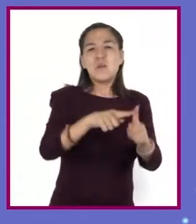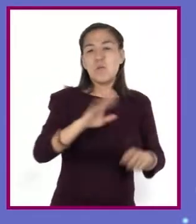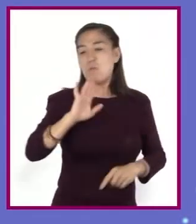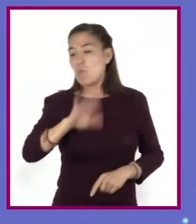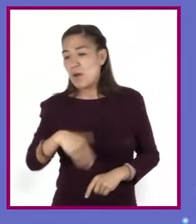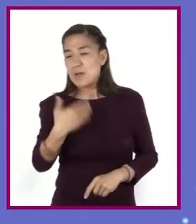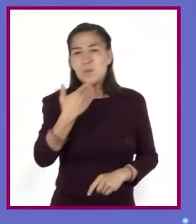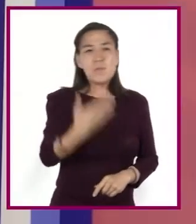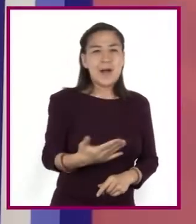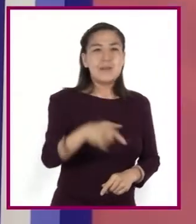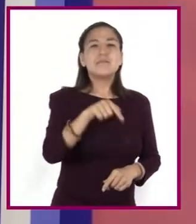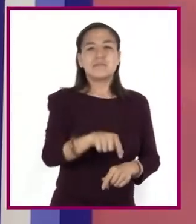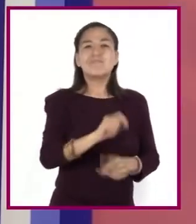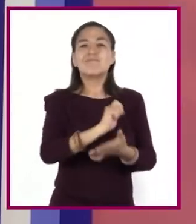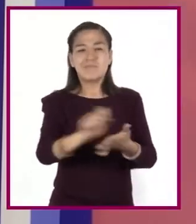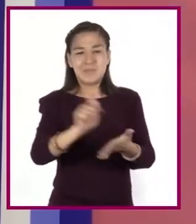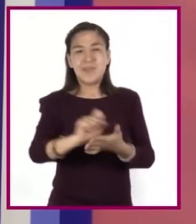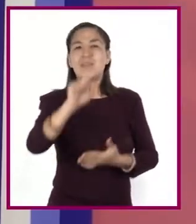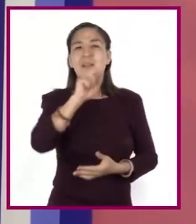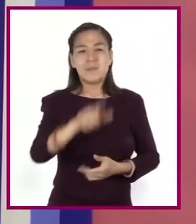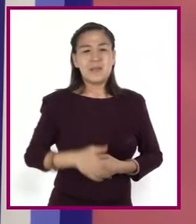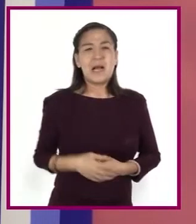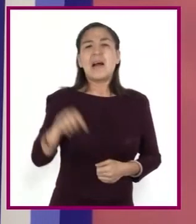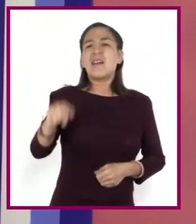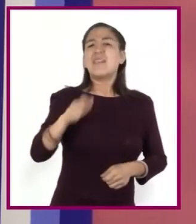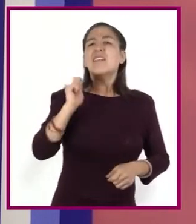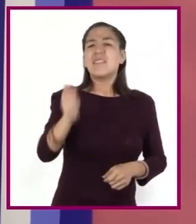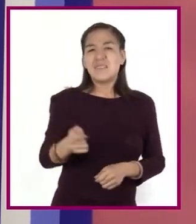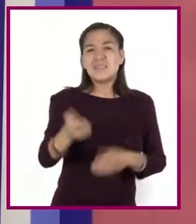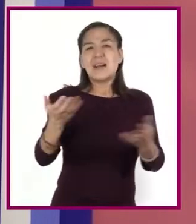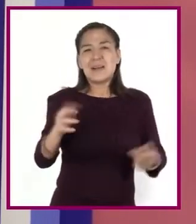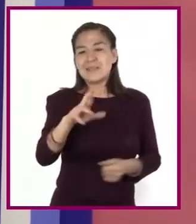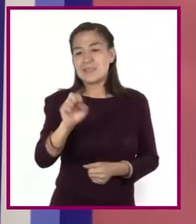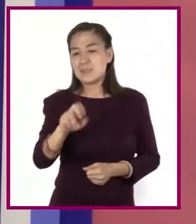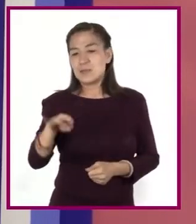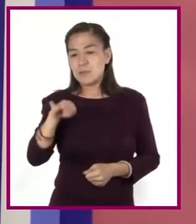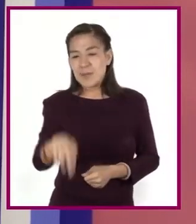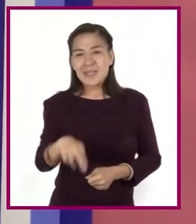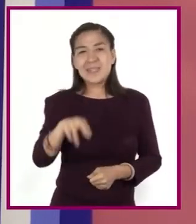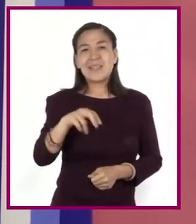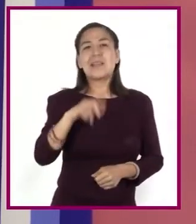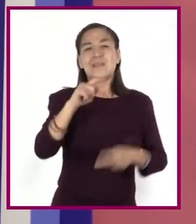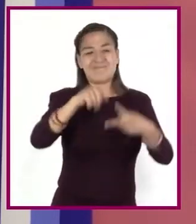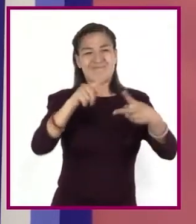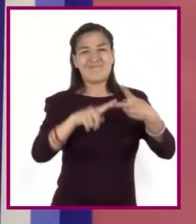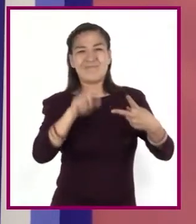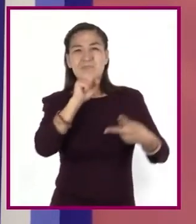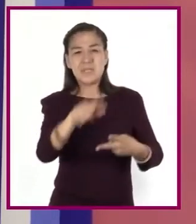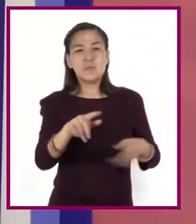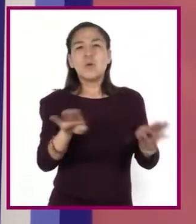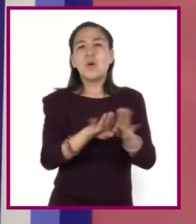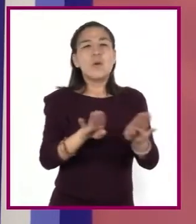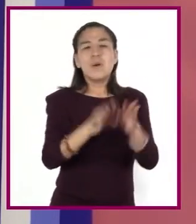o contras. Esto significa que el resumen indicativo o descriptivo explica las partes fundamentales de un